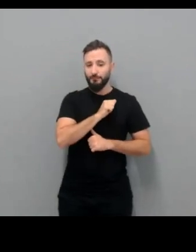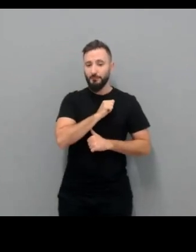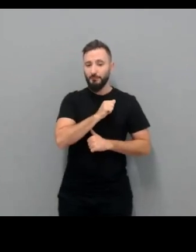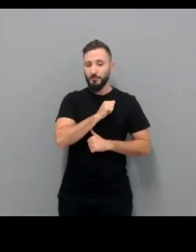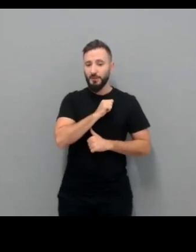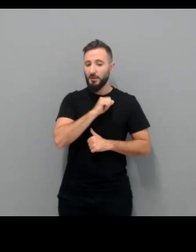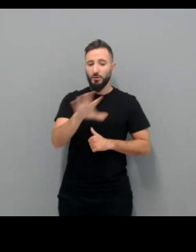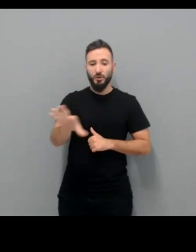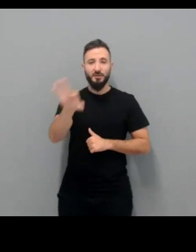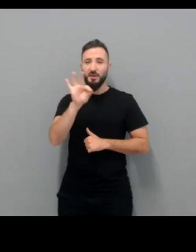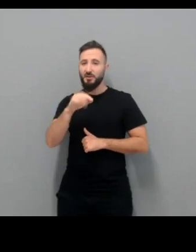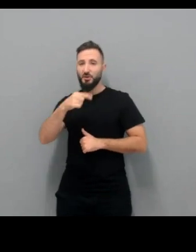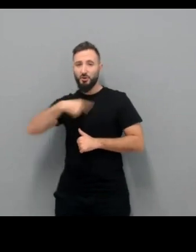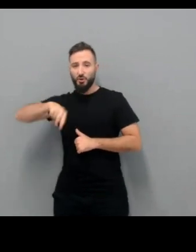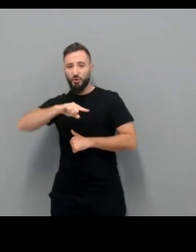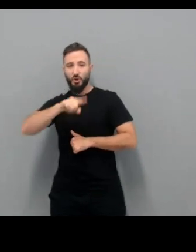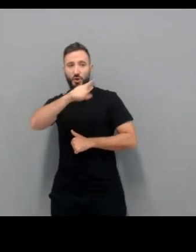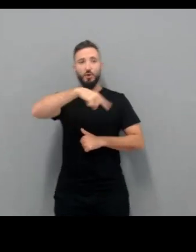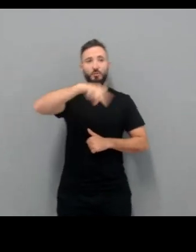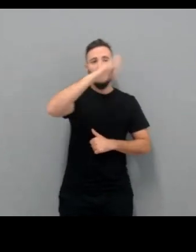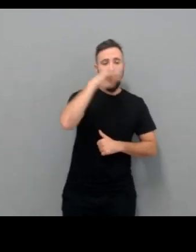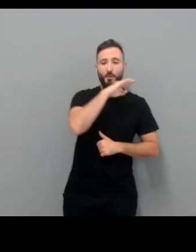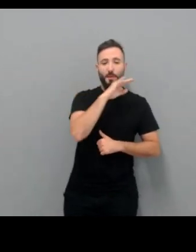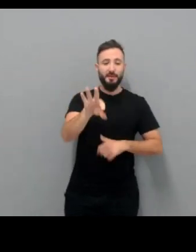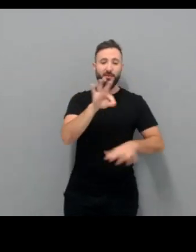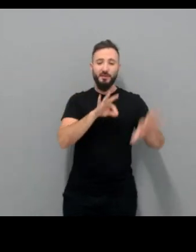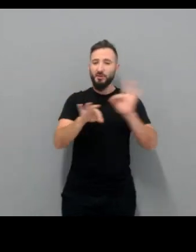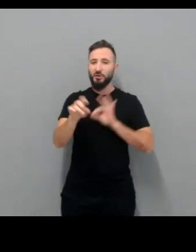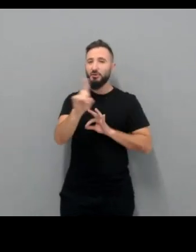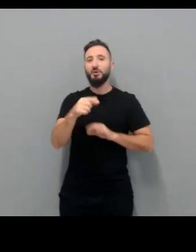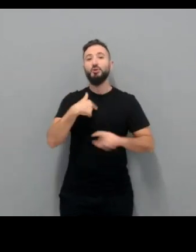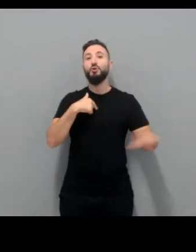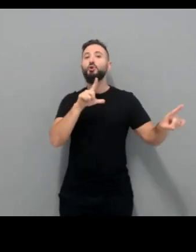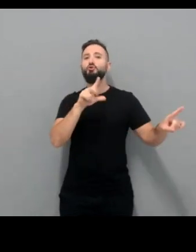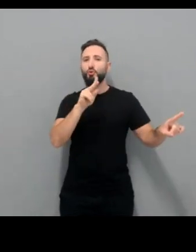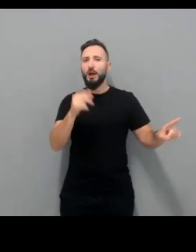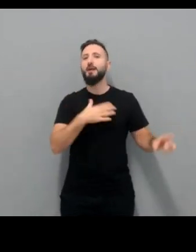a decidir ni nosotros, ni vosotros como antes. Lo va a decidir Luca.